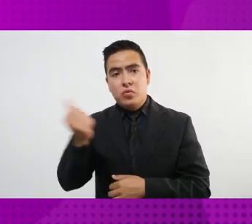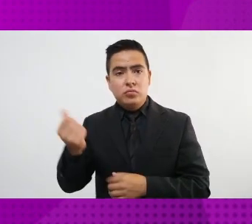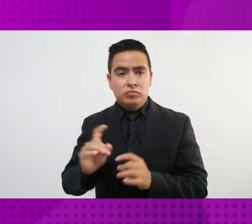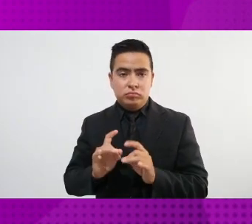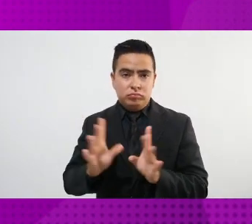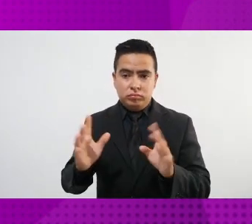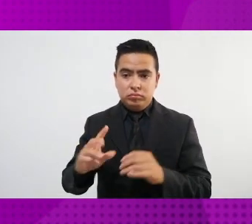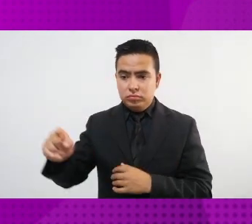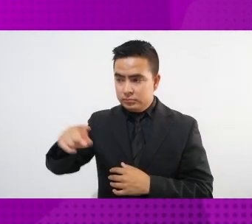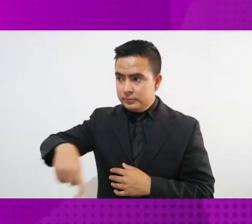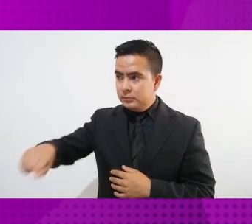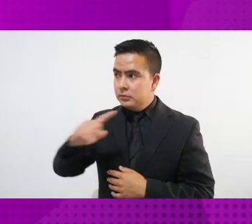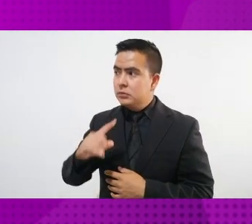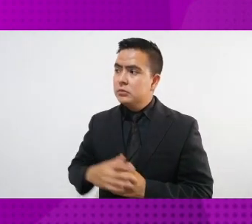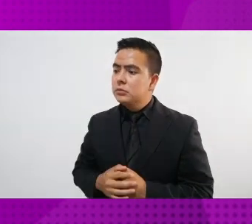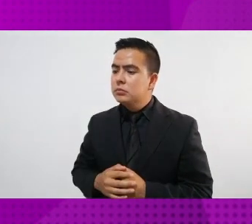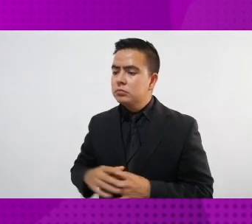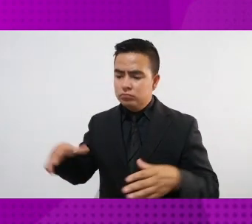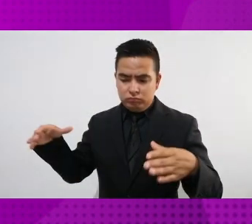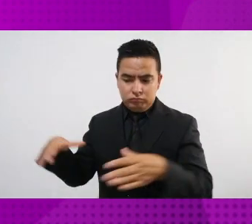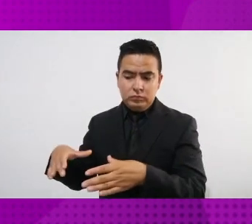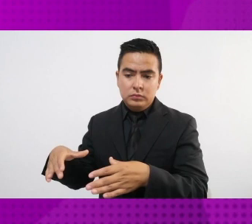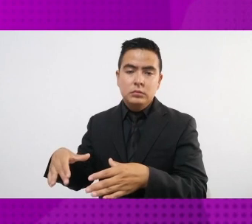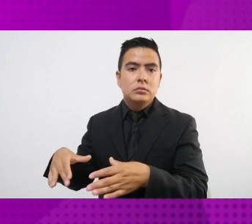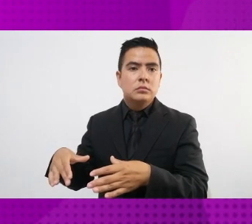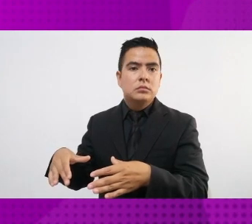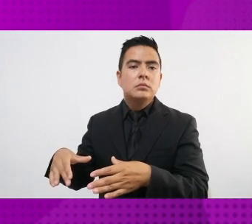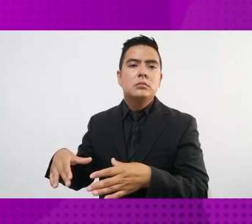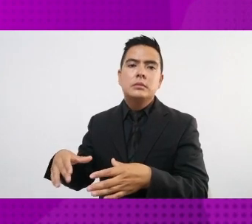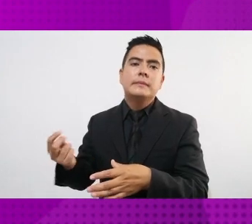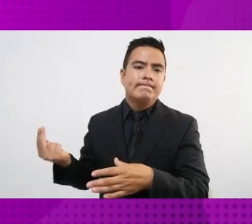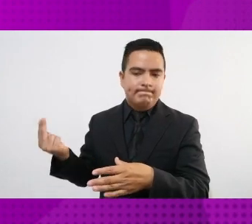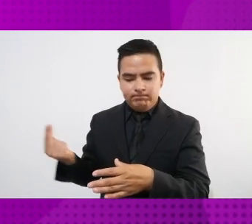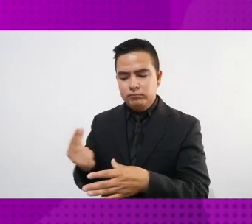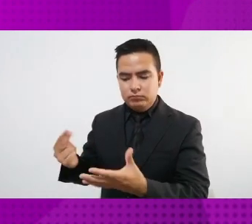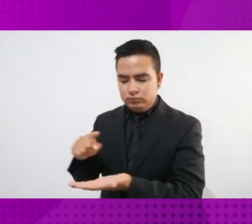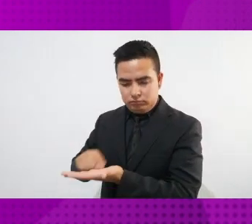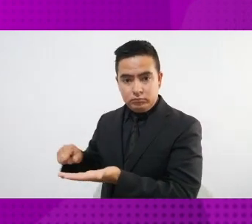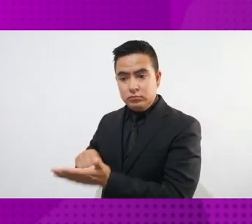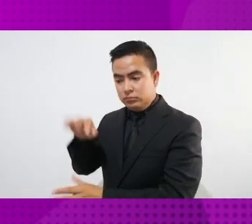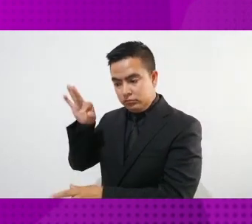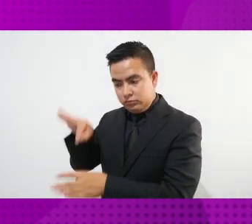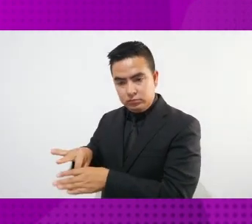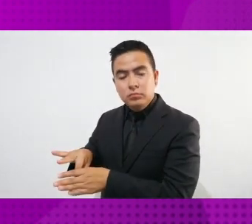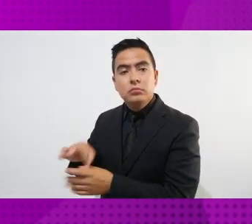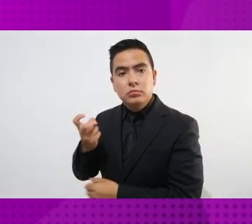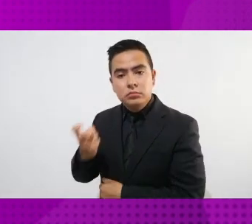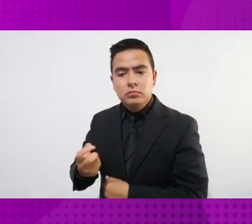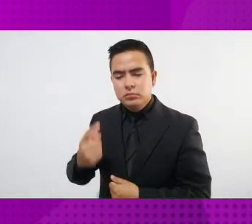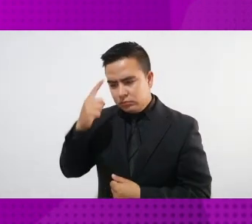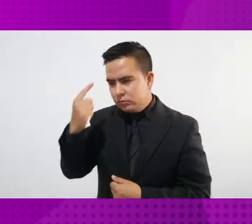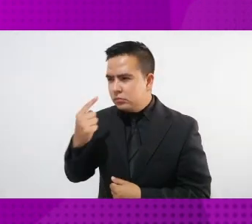forma de integrar a un órgano legislativo, ¿no? Es a través del voto de sufragio activo